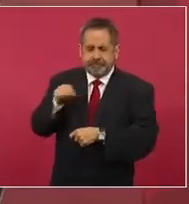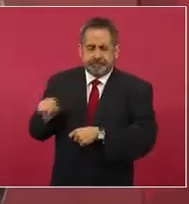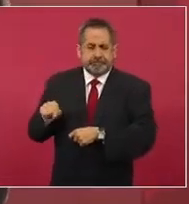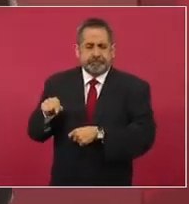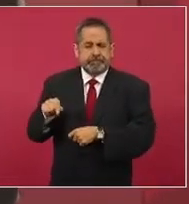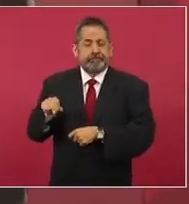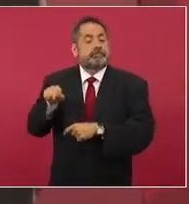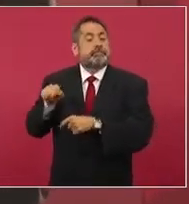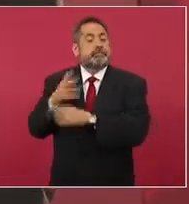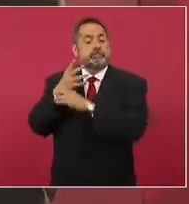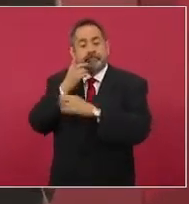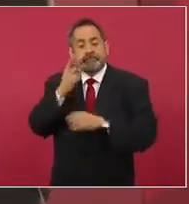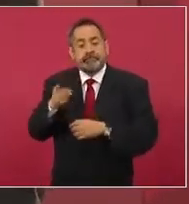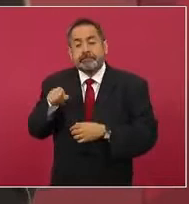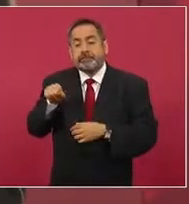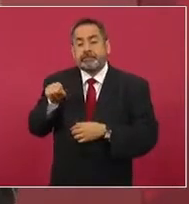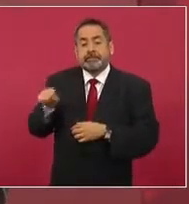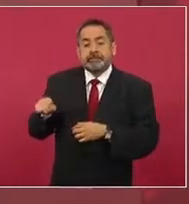decía, yo me hinco